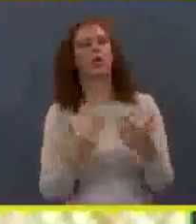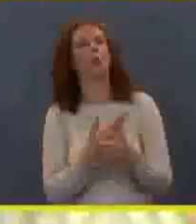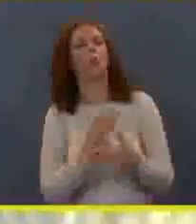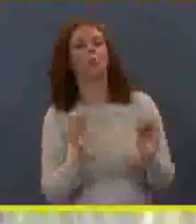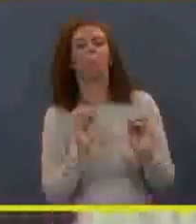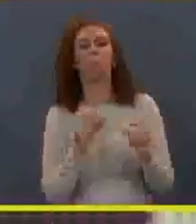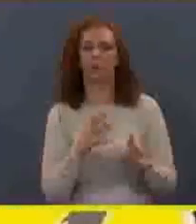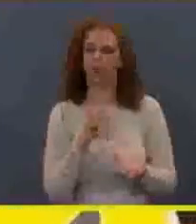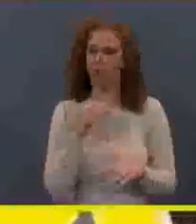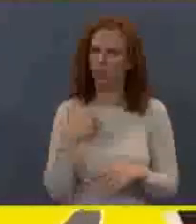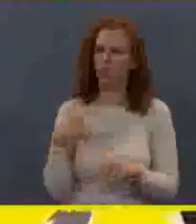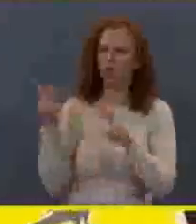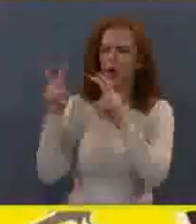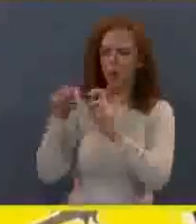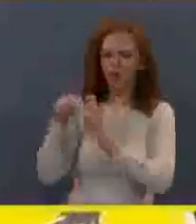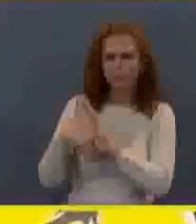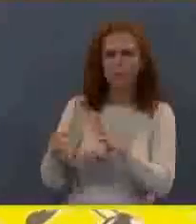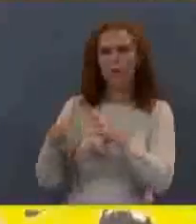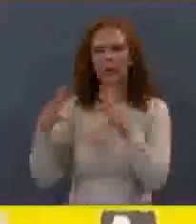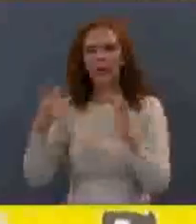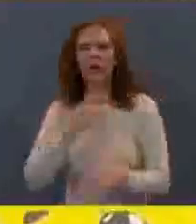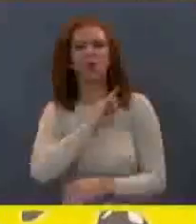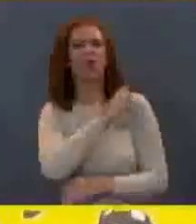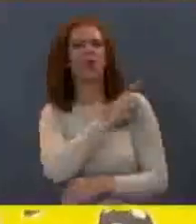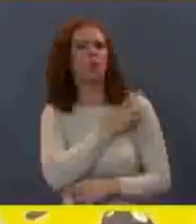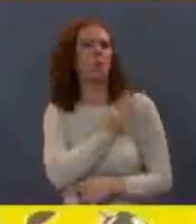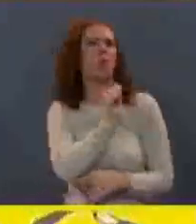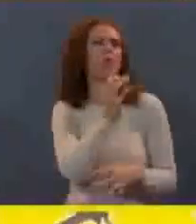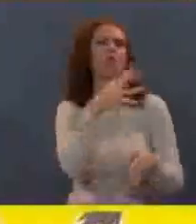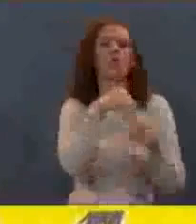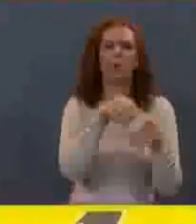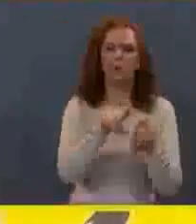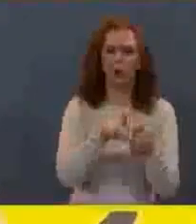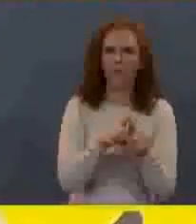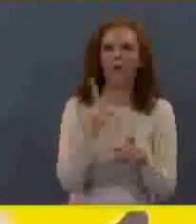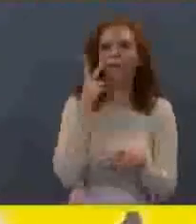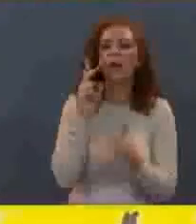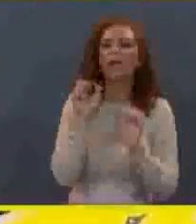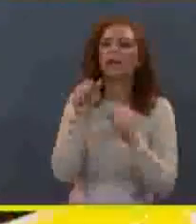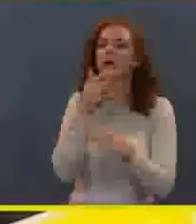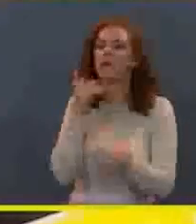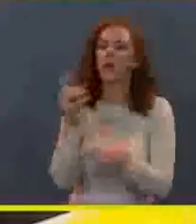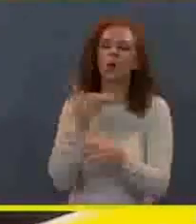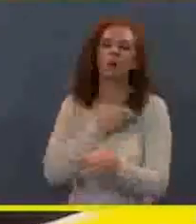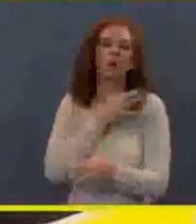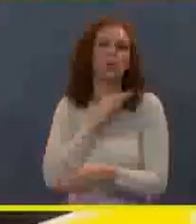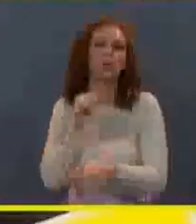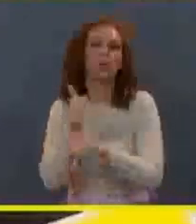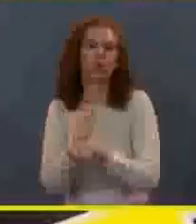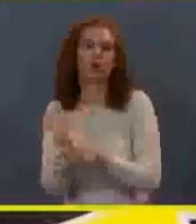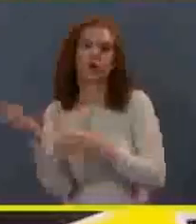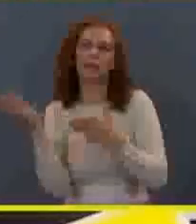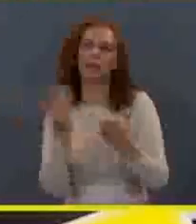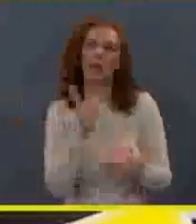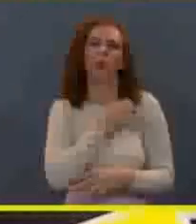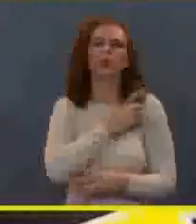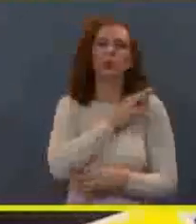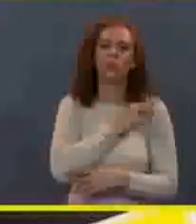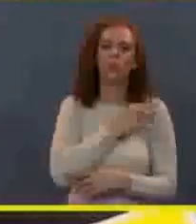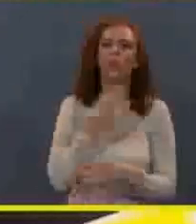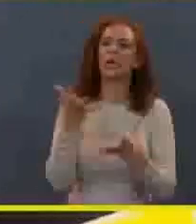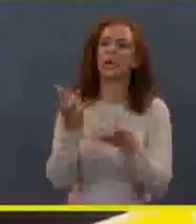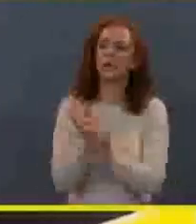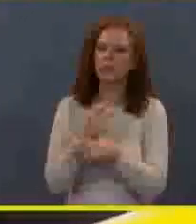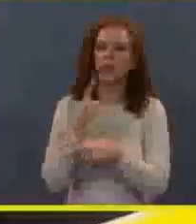un análisis muy grande tanto de la junta directiva como de otros involucrados en ver quién podía ser el mejor entrenador, en que se trajera un entrenador que hiciera